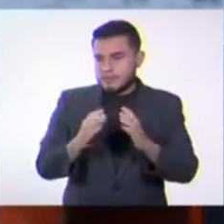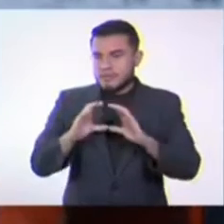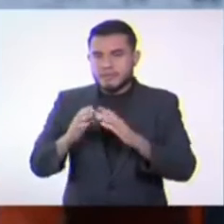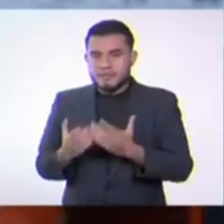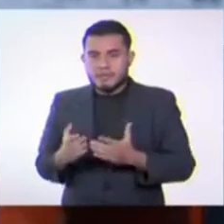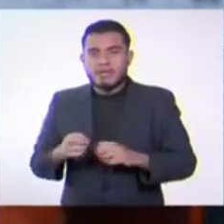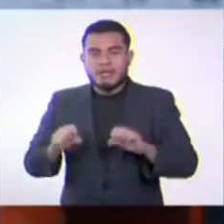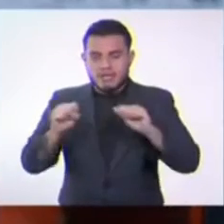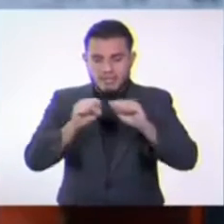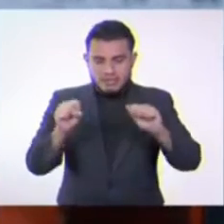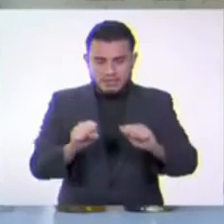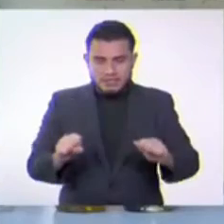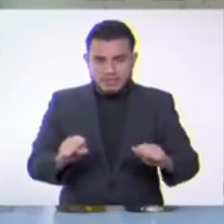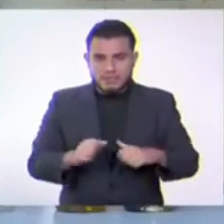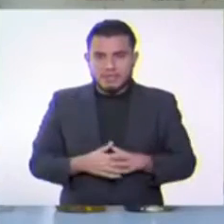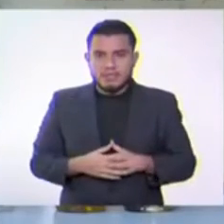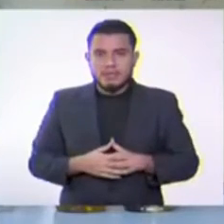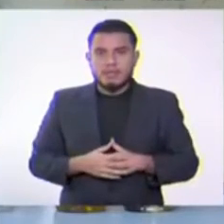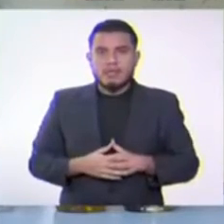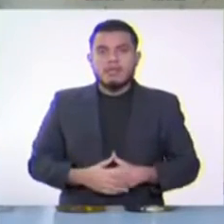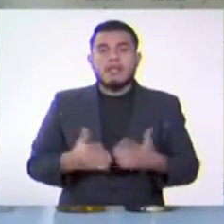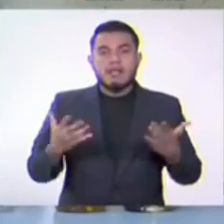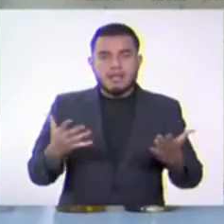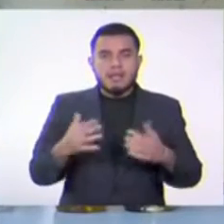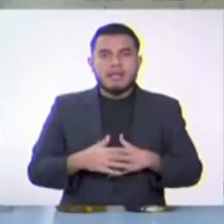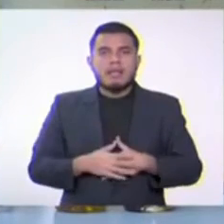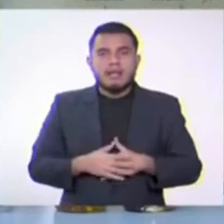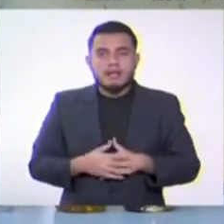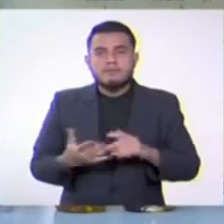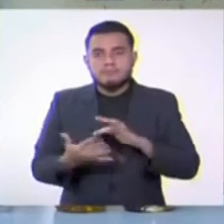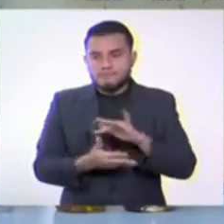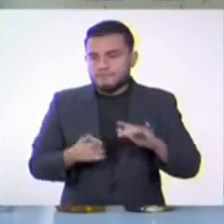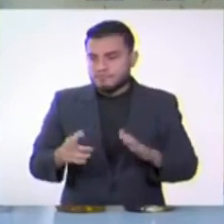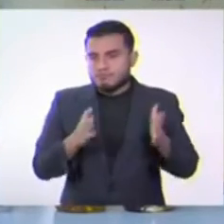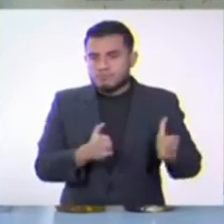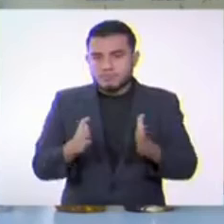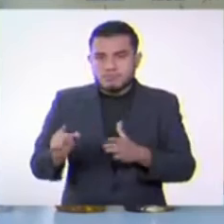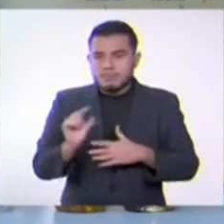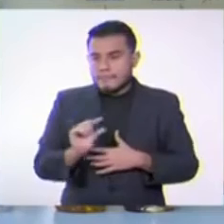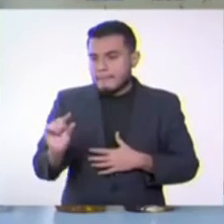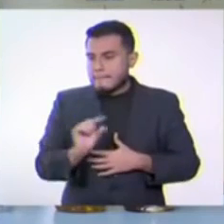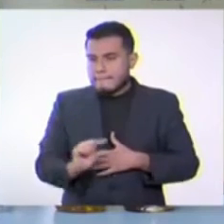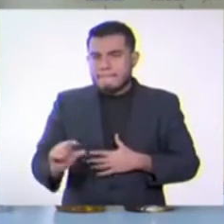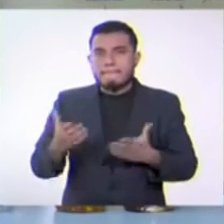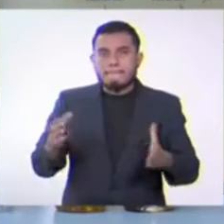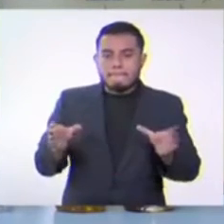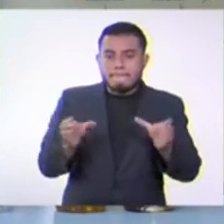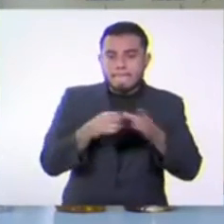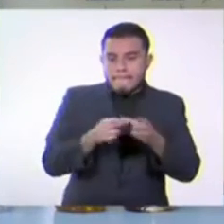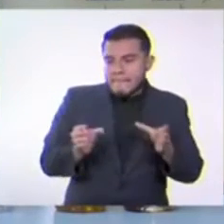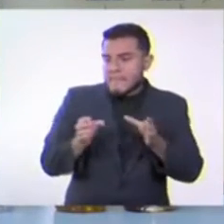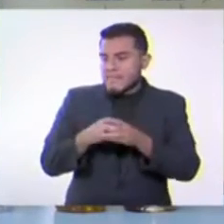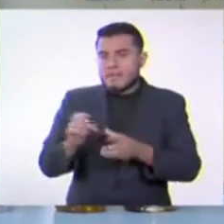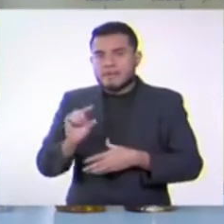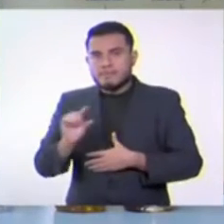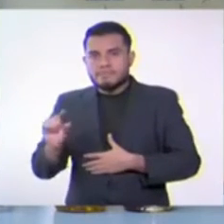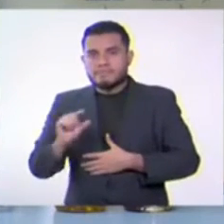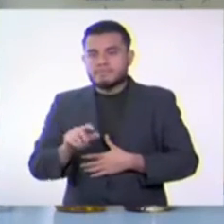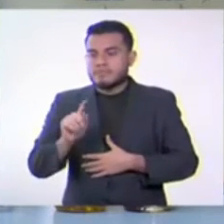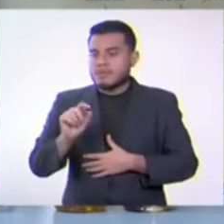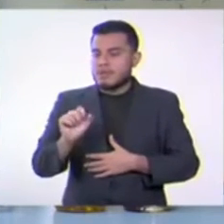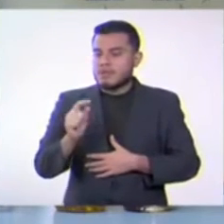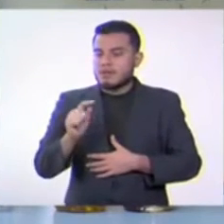la sistemática. La ciencia que les pone nombre y que los conforma en grupos se llama